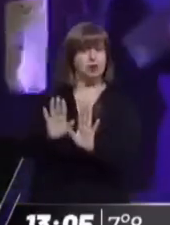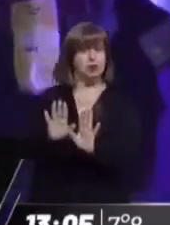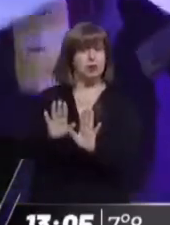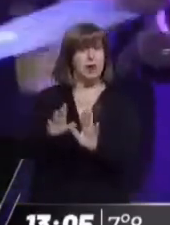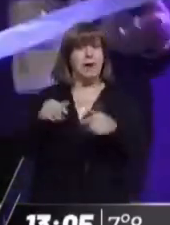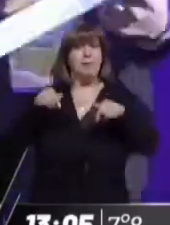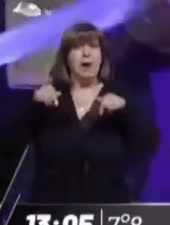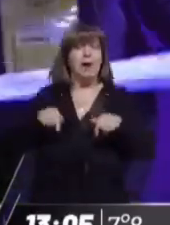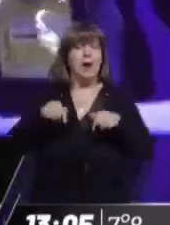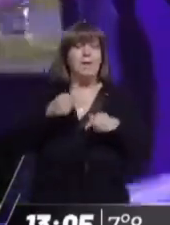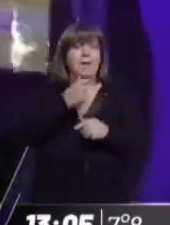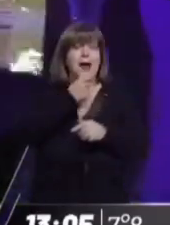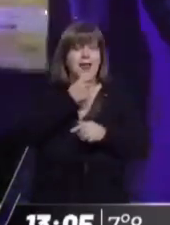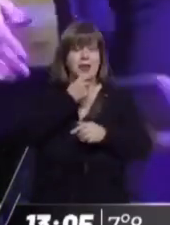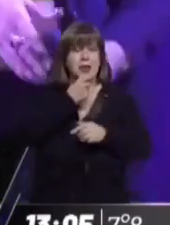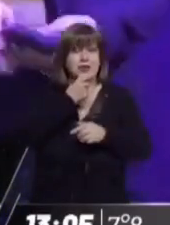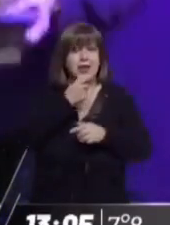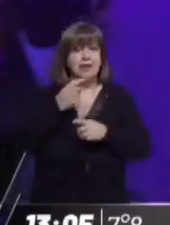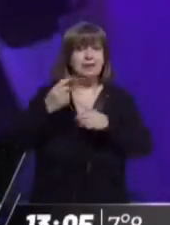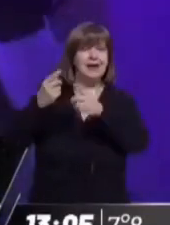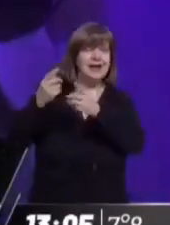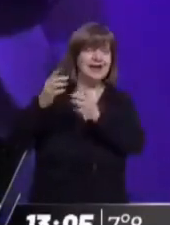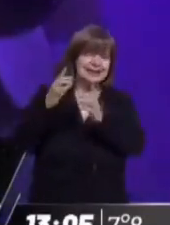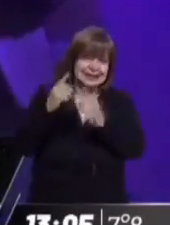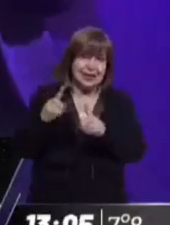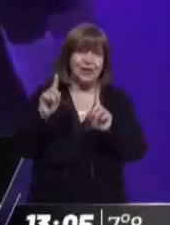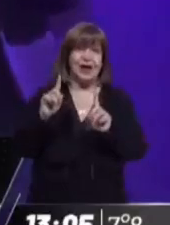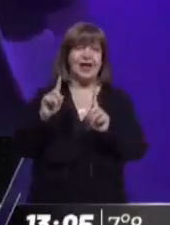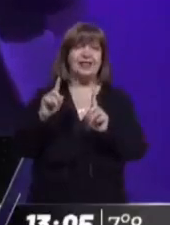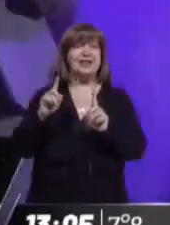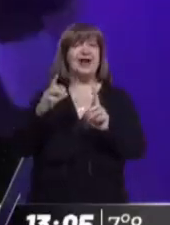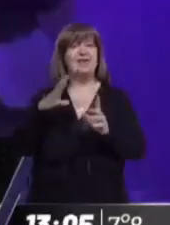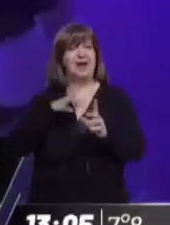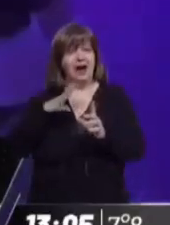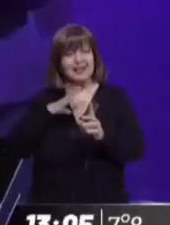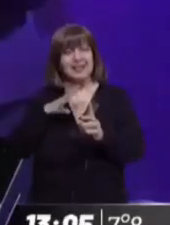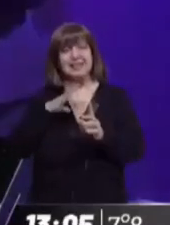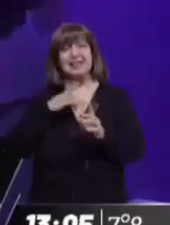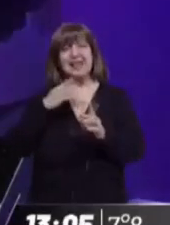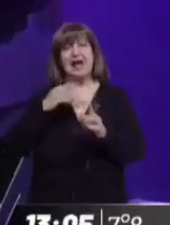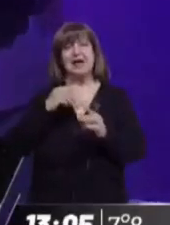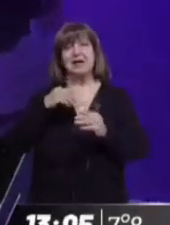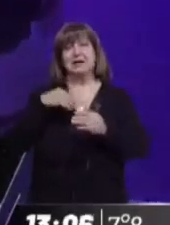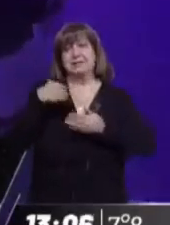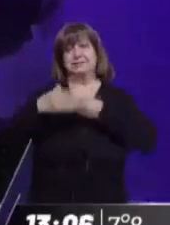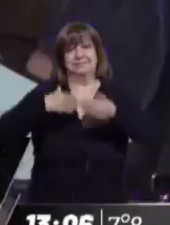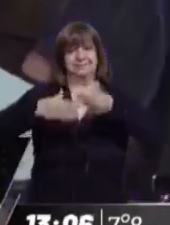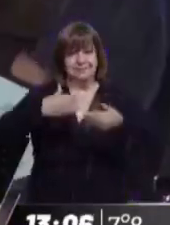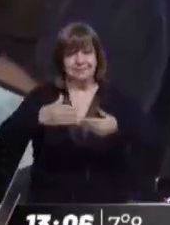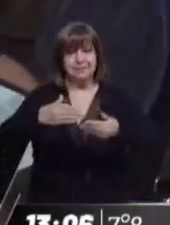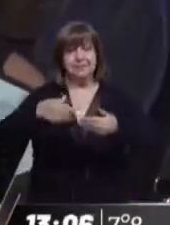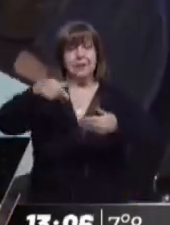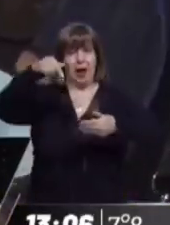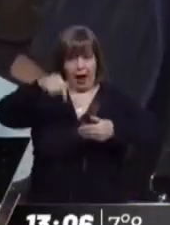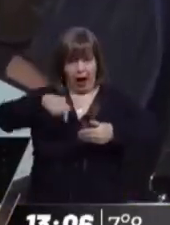dificultades macroeconómicas no han permitido el desorden macroeconómico de la Argentina, desorden que